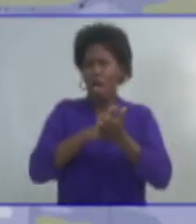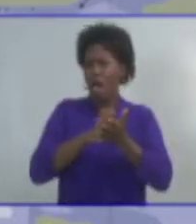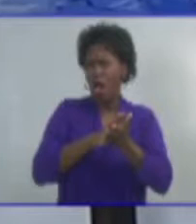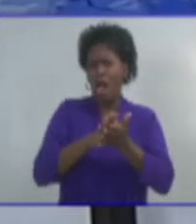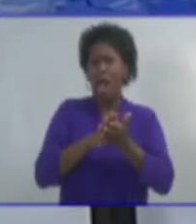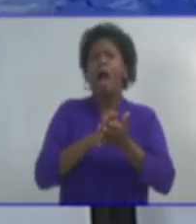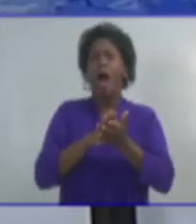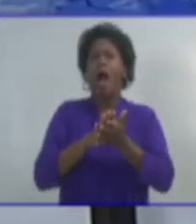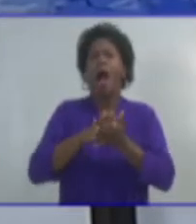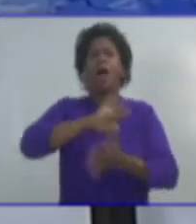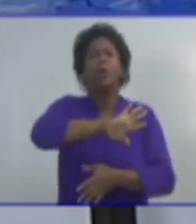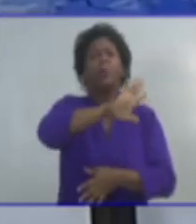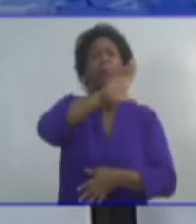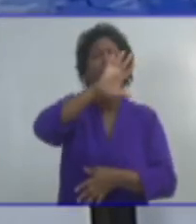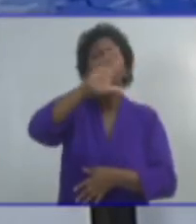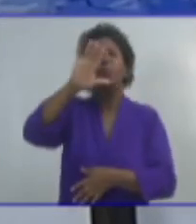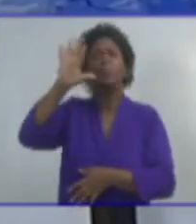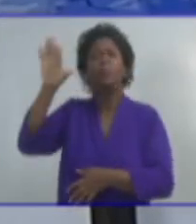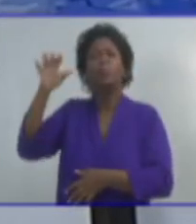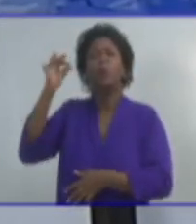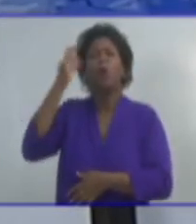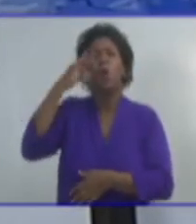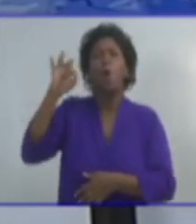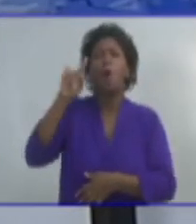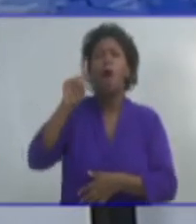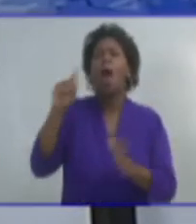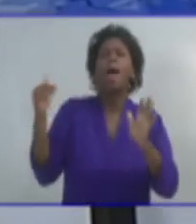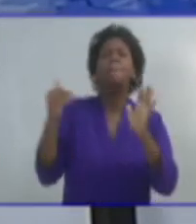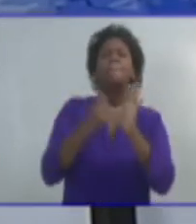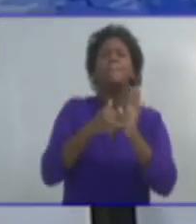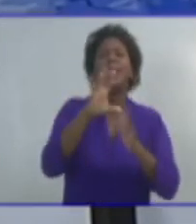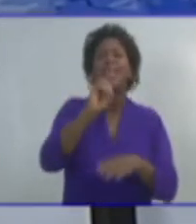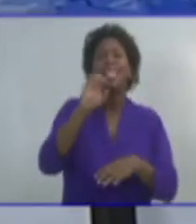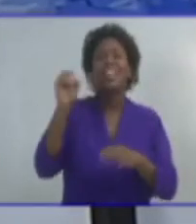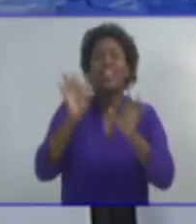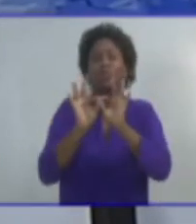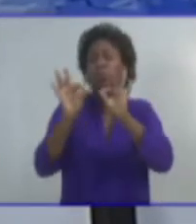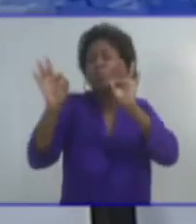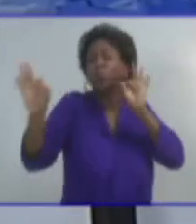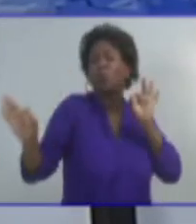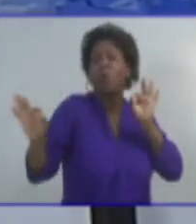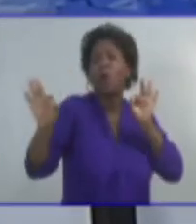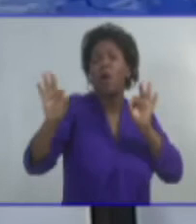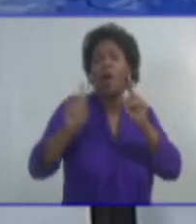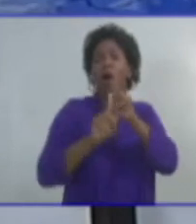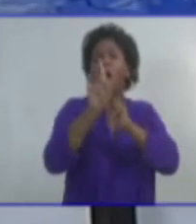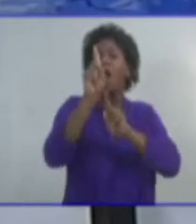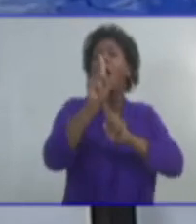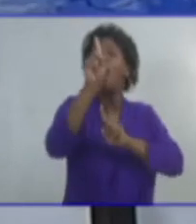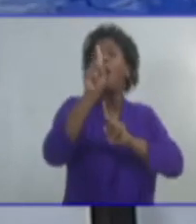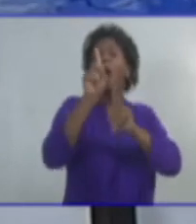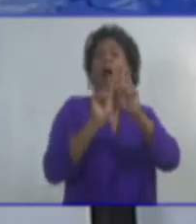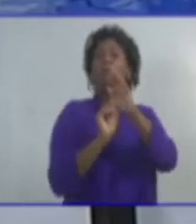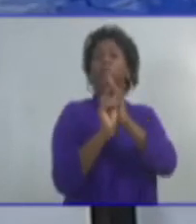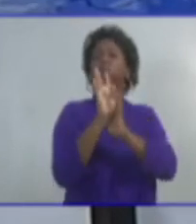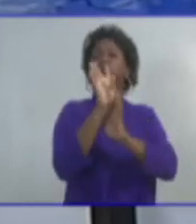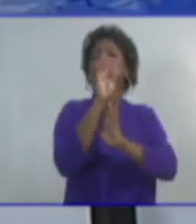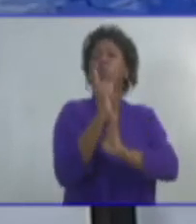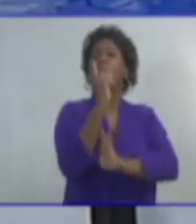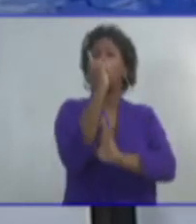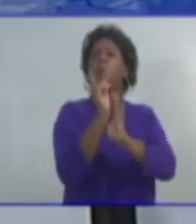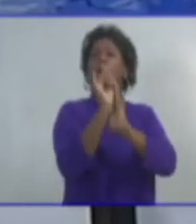partículas que se encuentran a más de 1.500 metros de altura. Por lo tanto, no van a tener